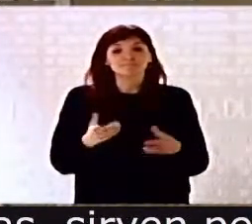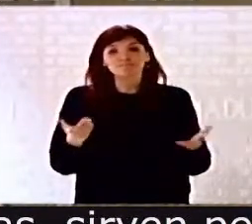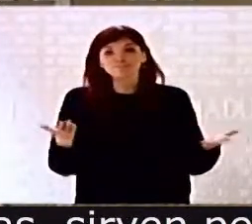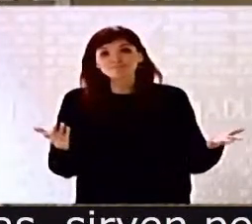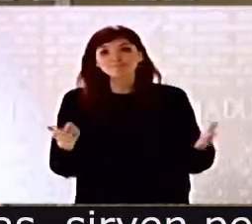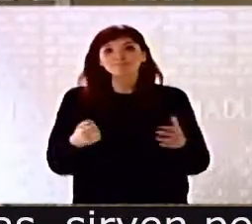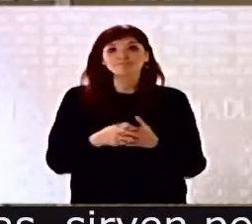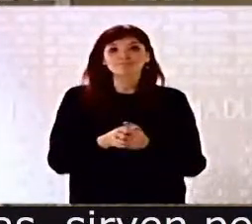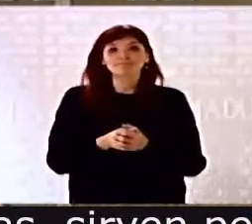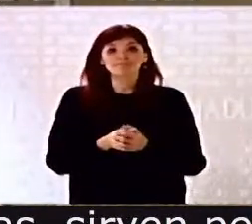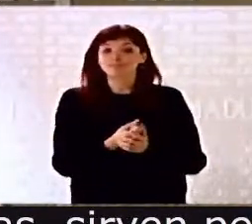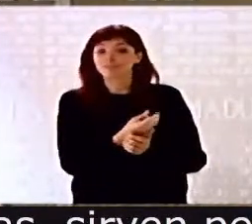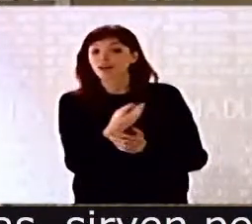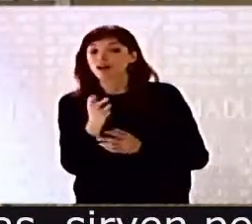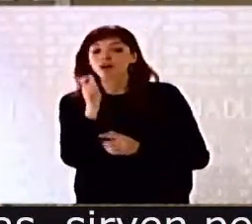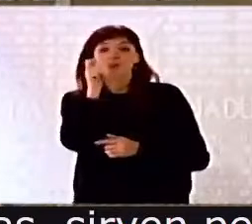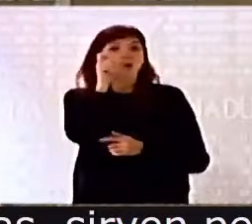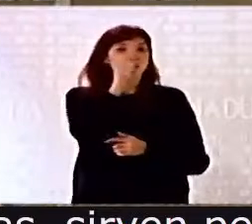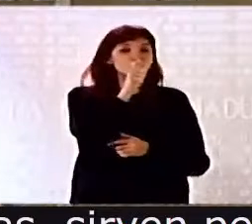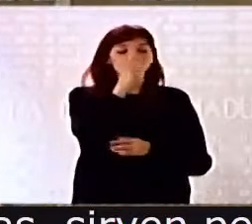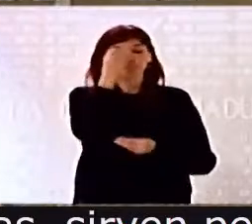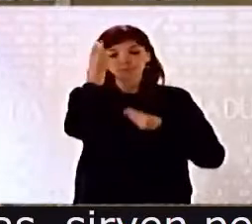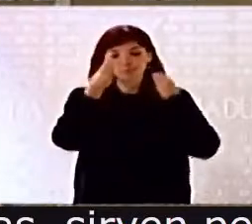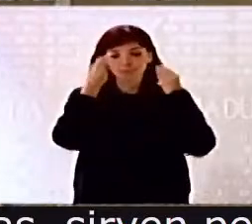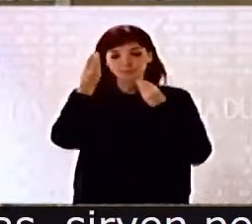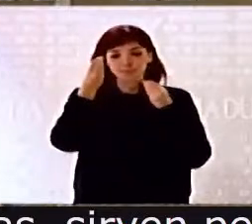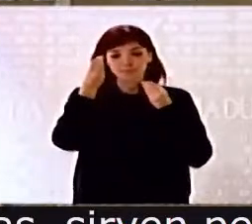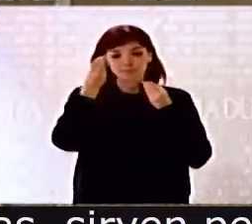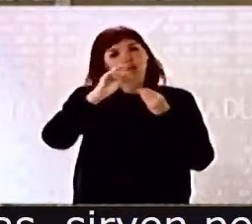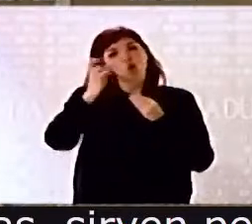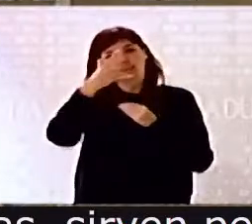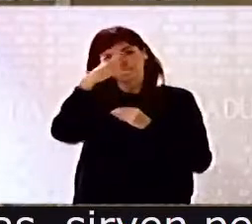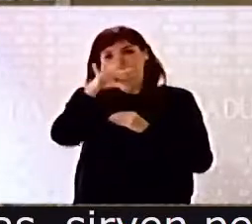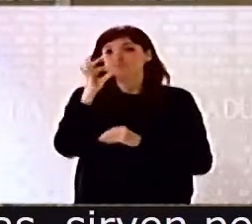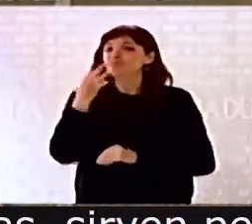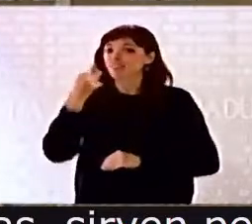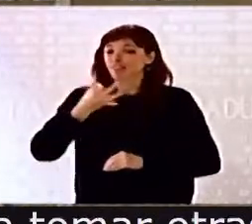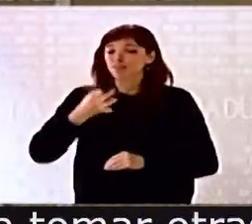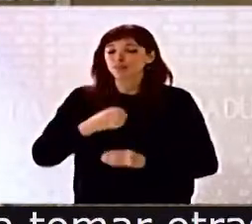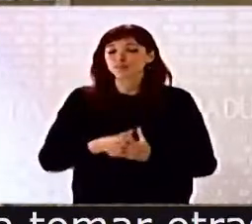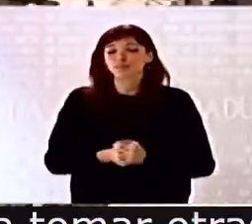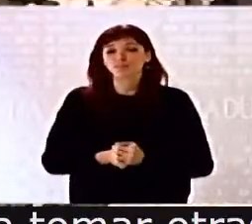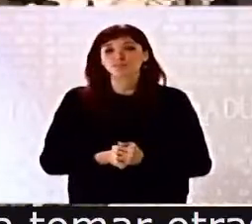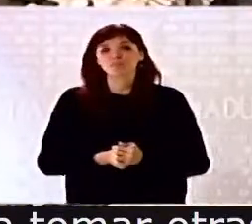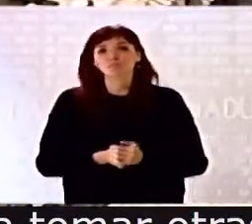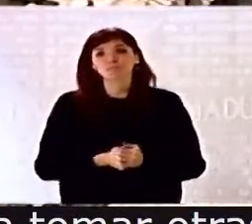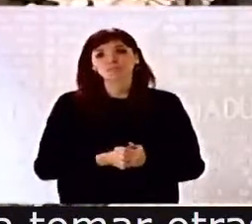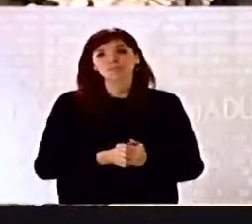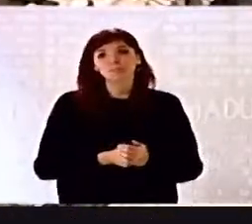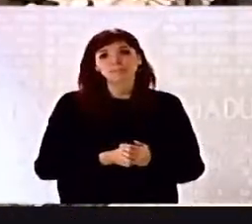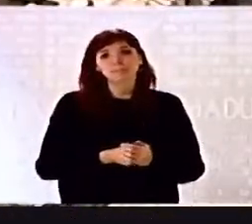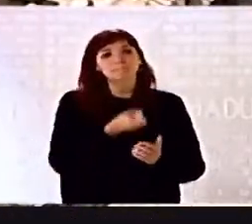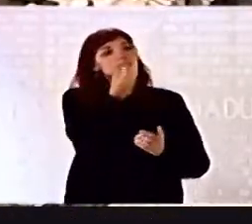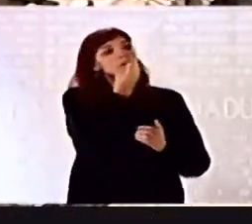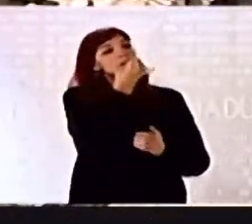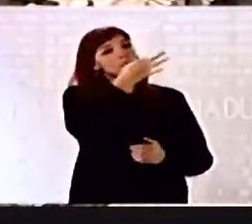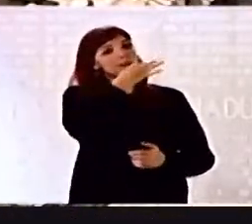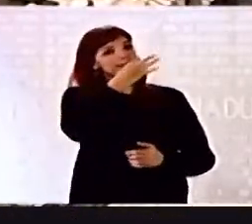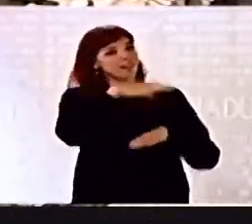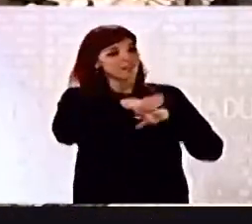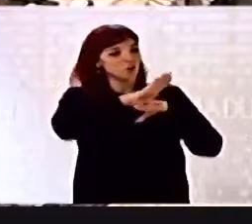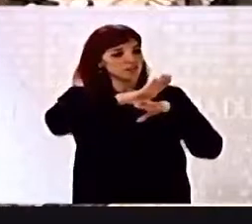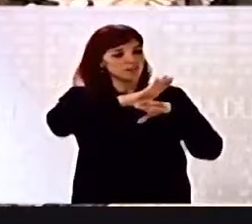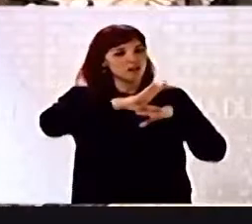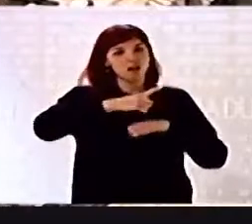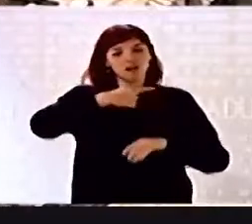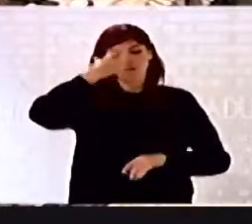en algunas de las localidades vamos a tener que tomar otras decisiones. Sí, consejero, buenas tardes. A